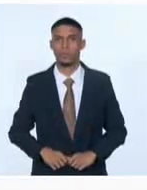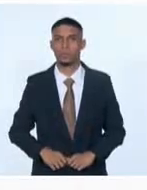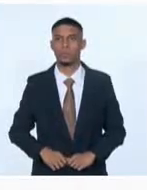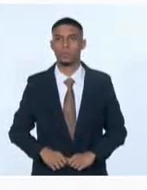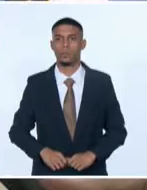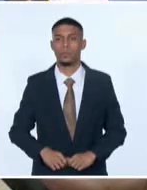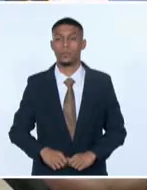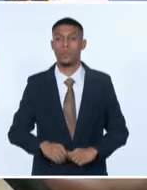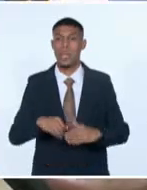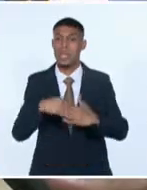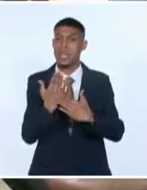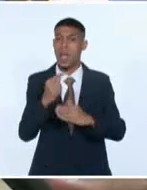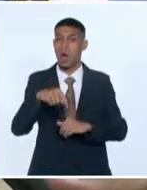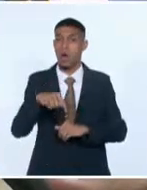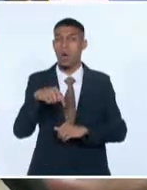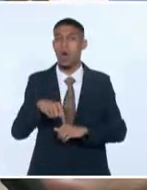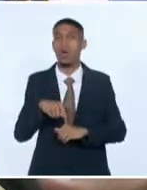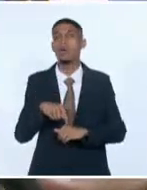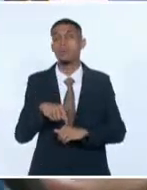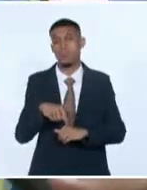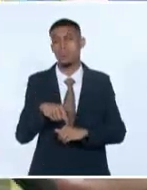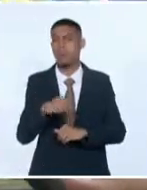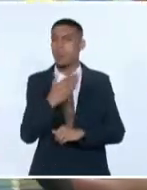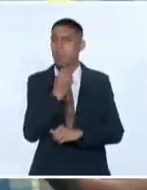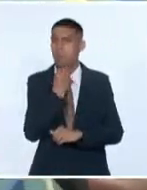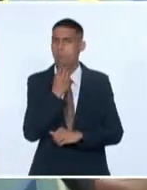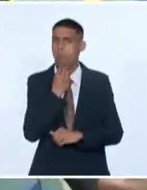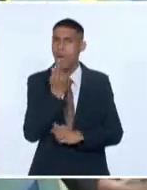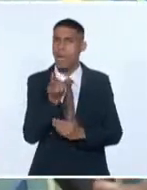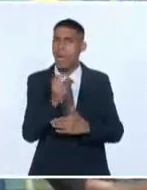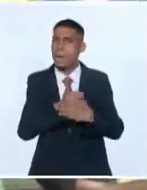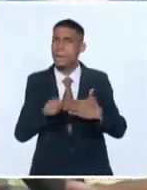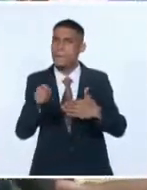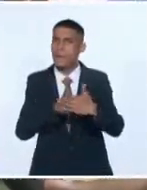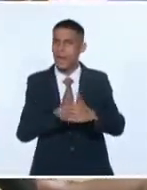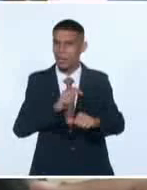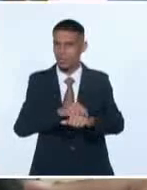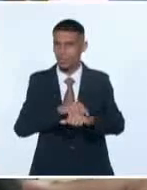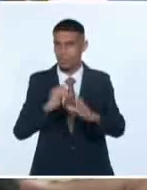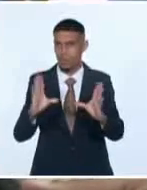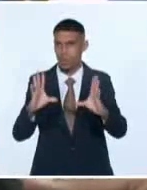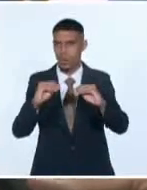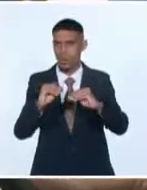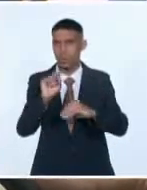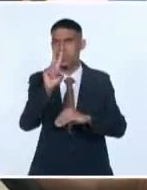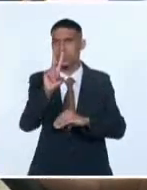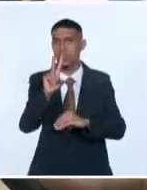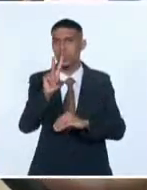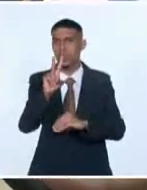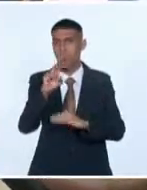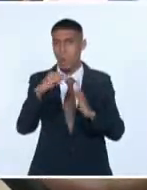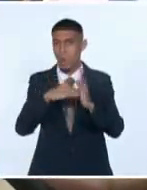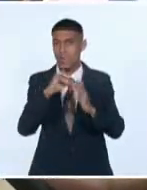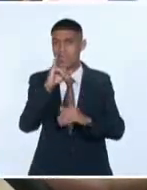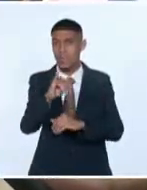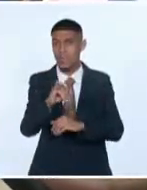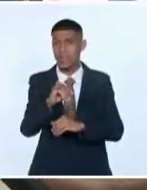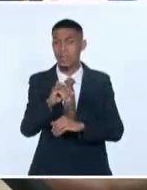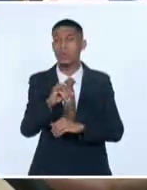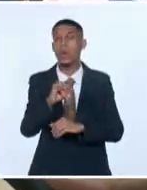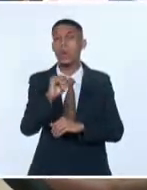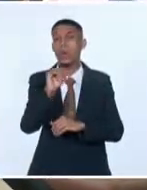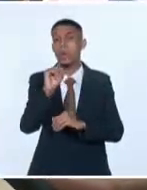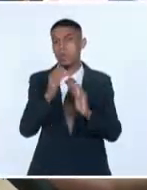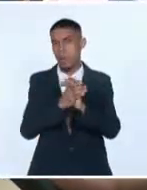Para el día de hoy estamos estimando una disponibilidad para la hora de la máxima demanda de 2.644 megawatts